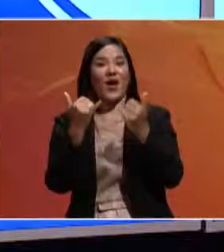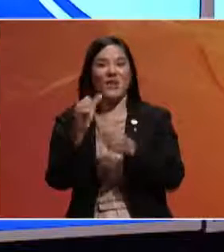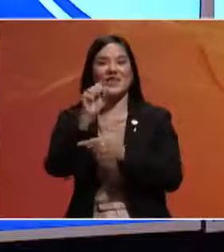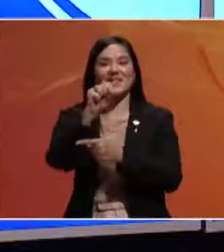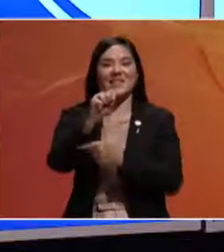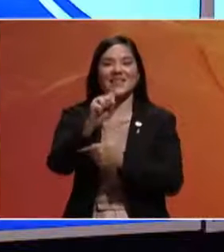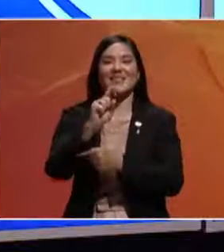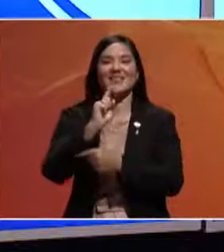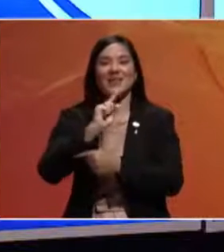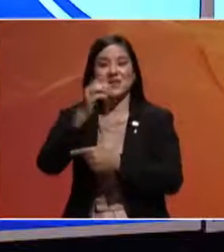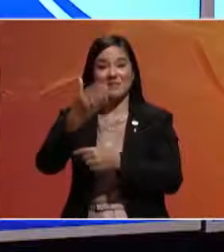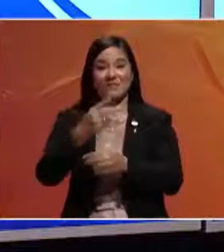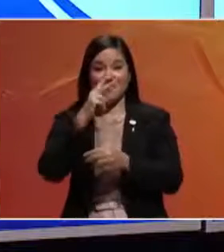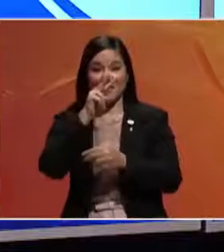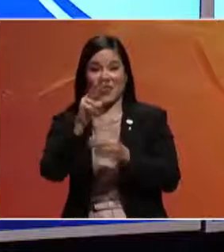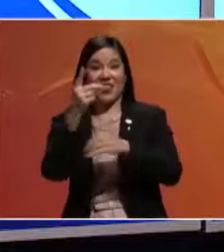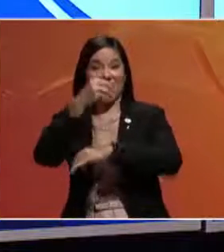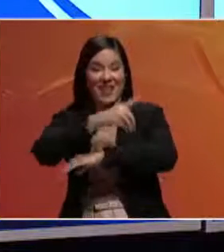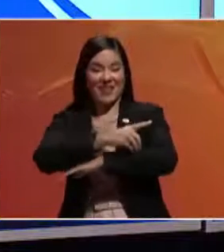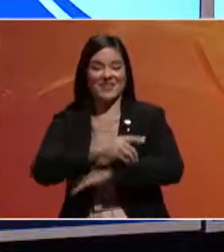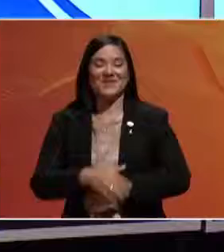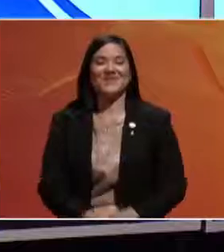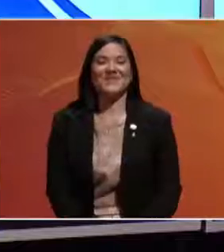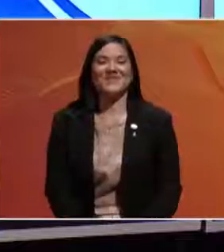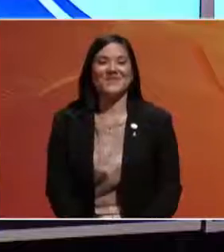damos paso al entérate del día